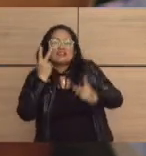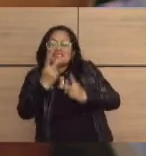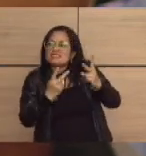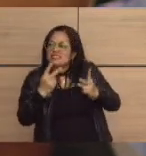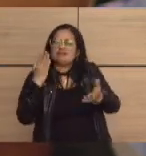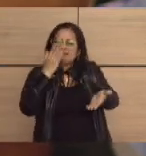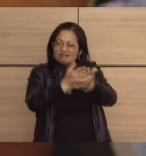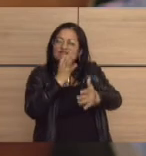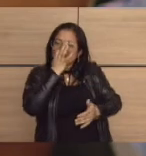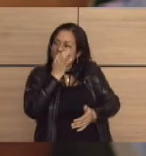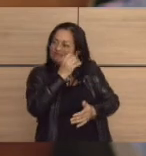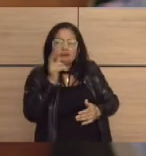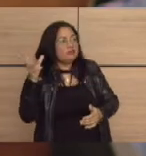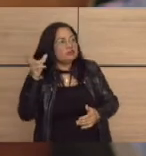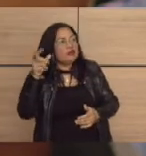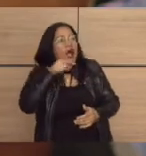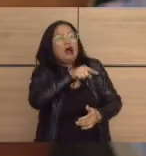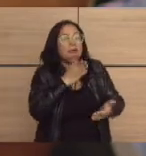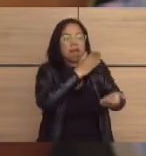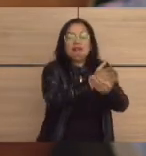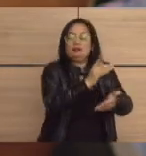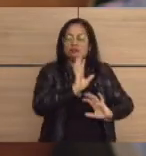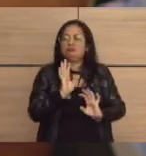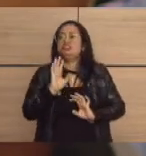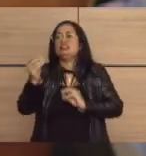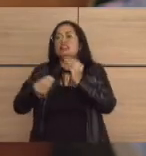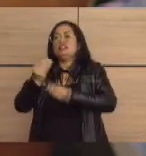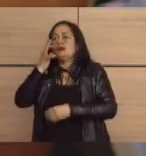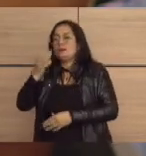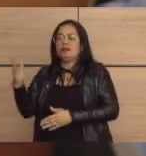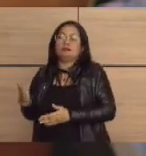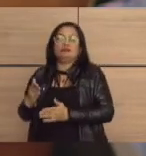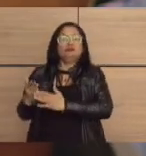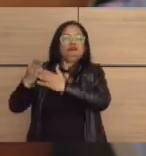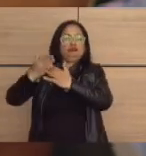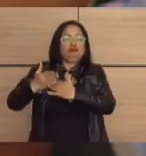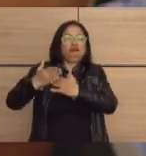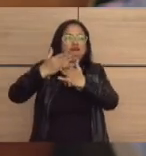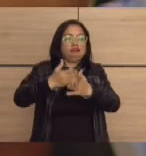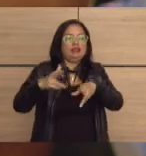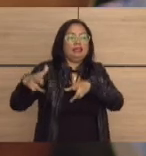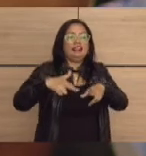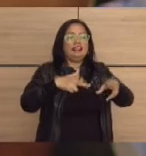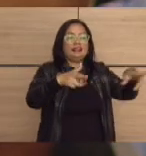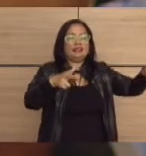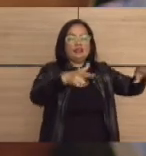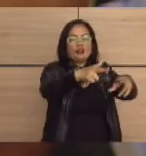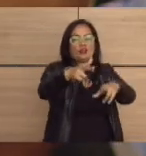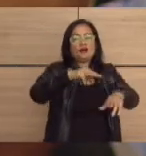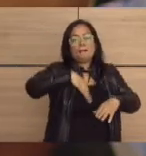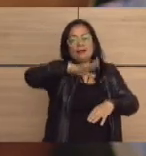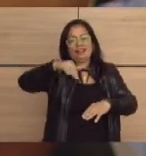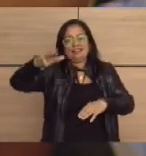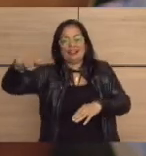allá en la sabana. Humboldt hizo un viaje admirable, un viaje histórico por el río Magdalena, como solía pasar